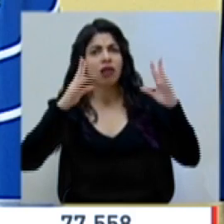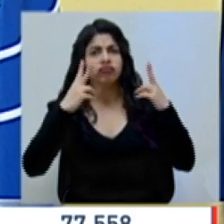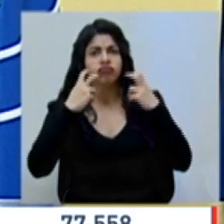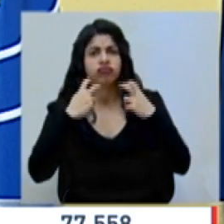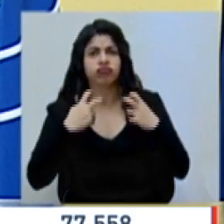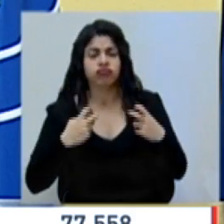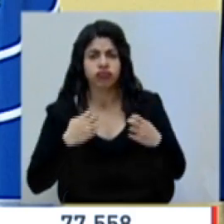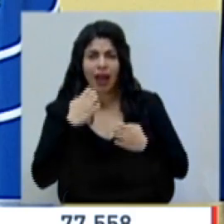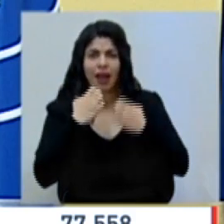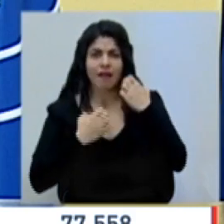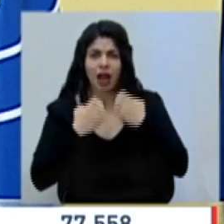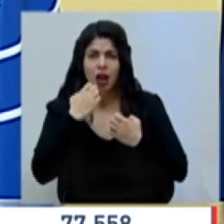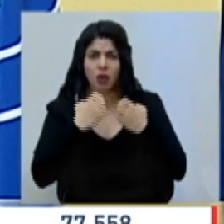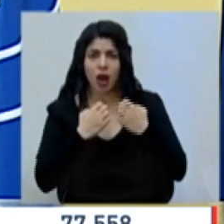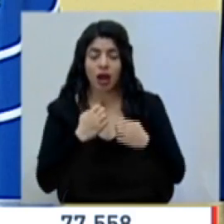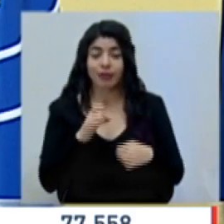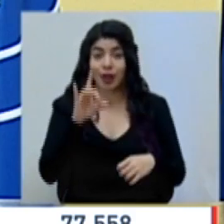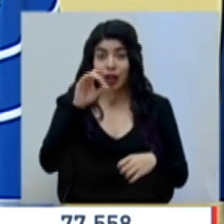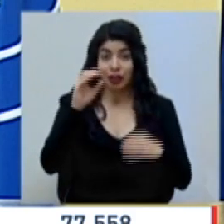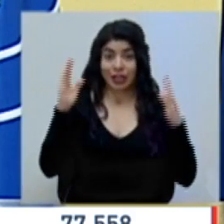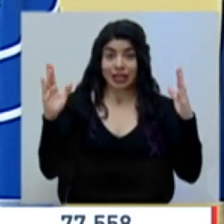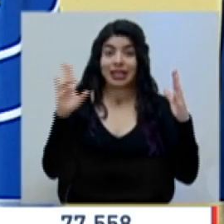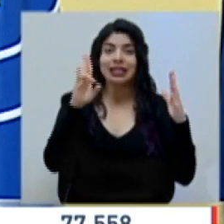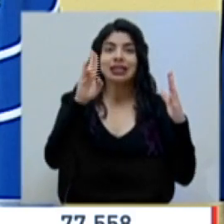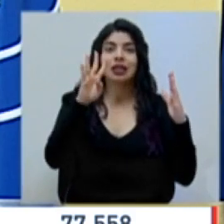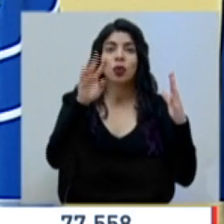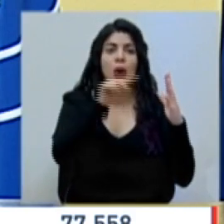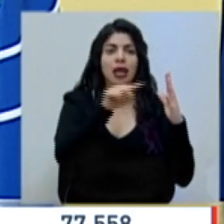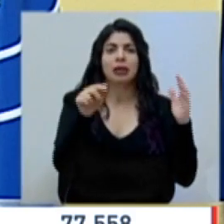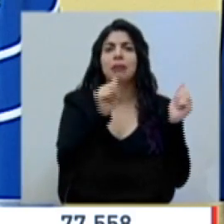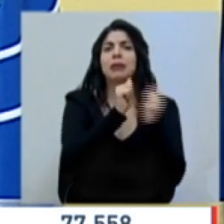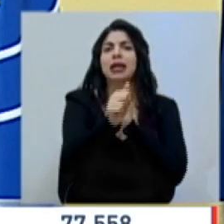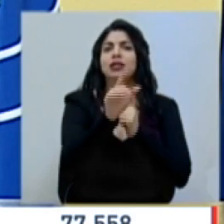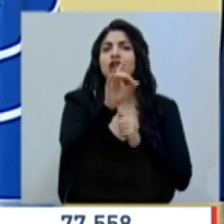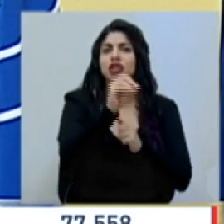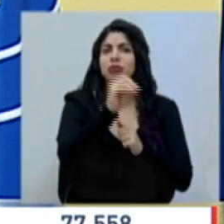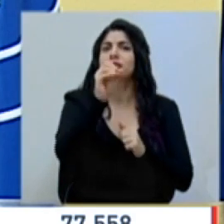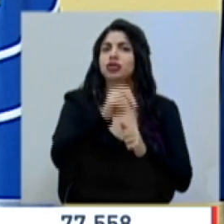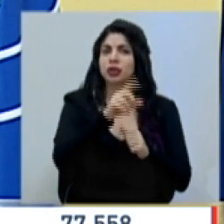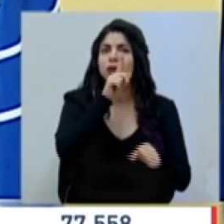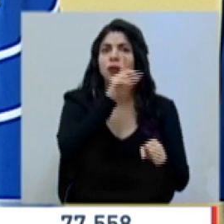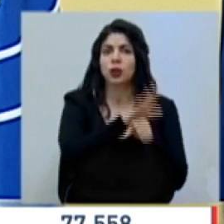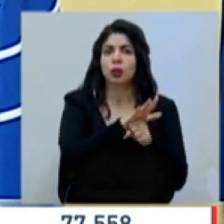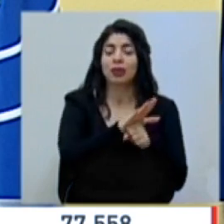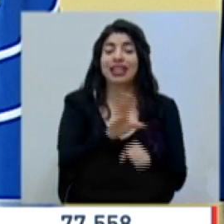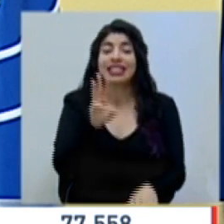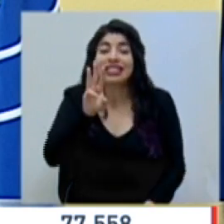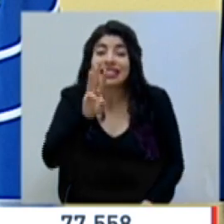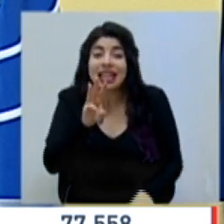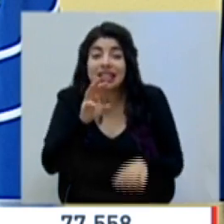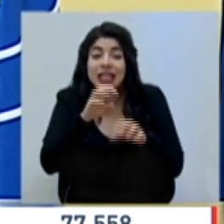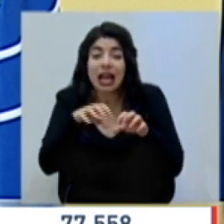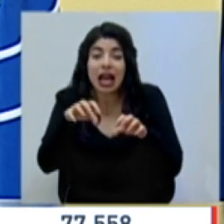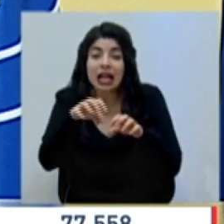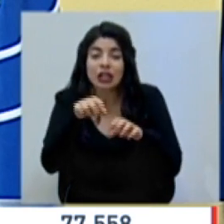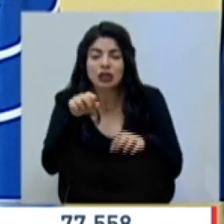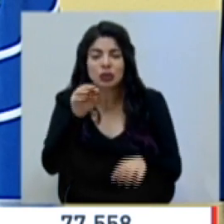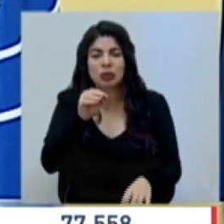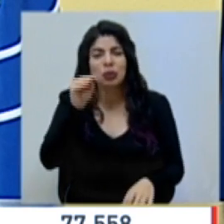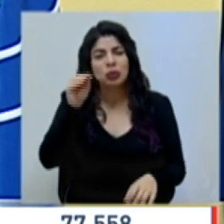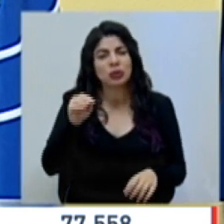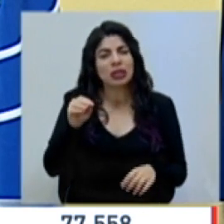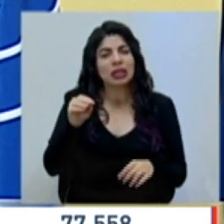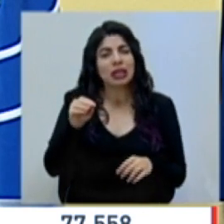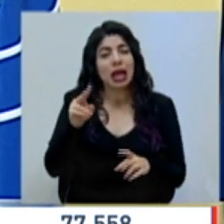esos 80, 74 están por encima del 80%. 6 cantones están con un porcentaje de aplicación